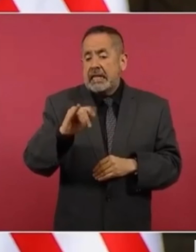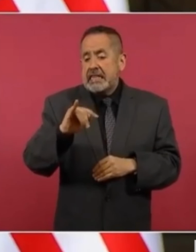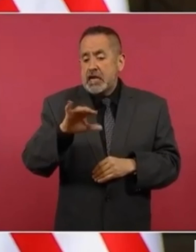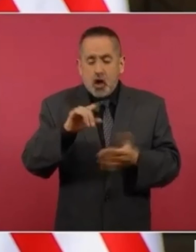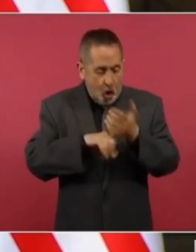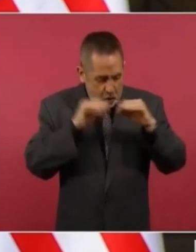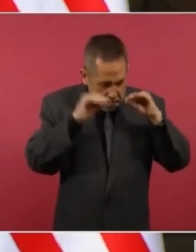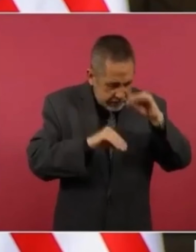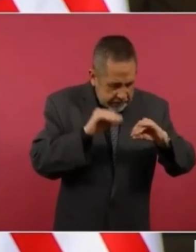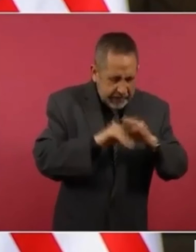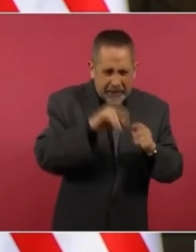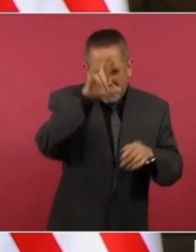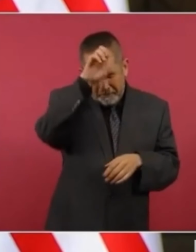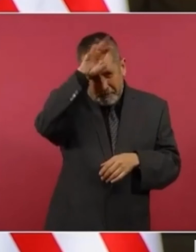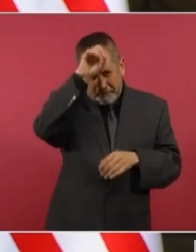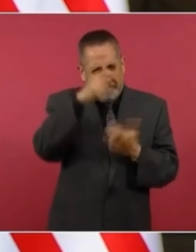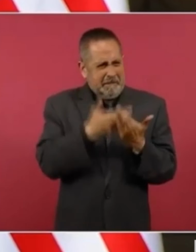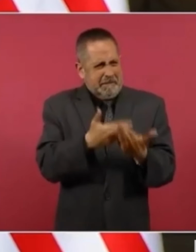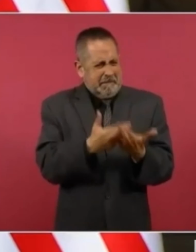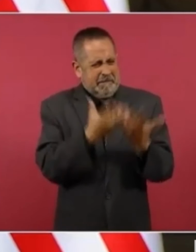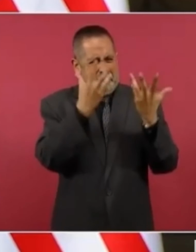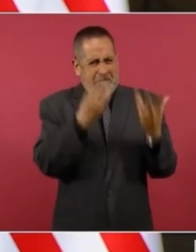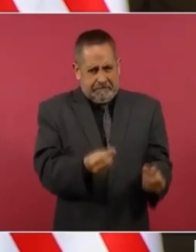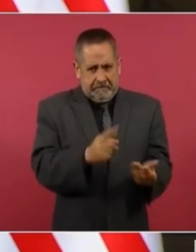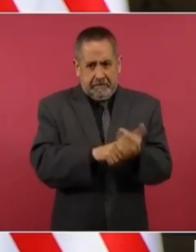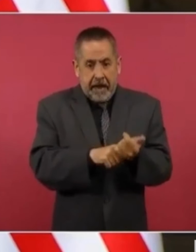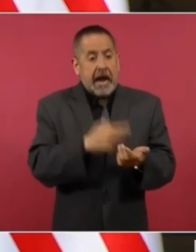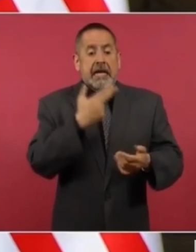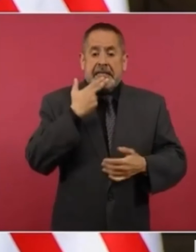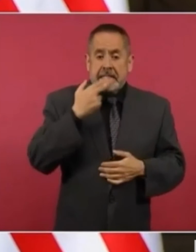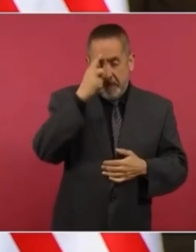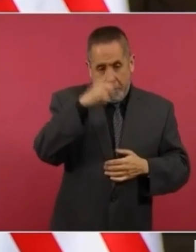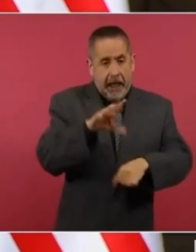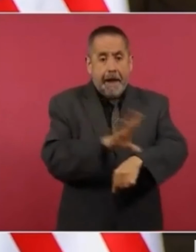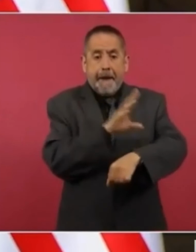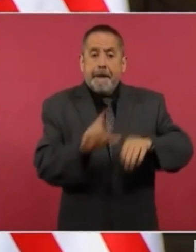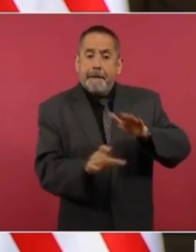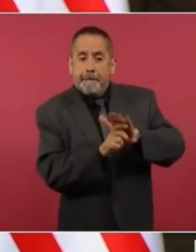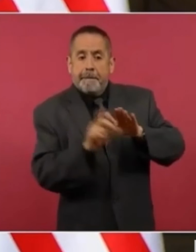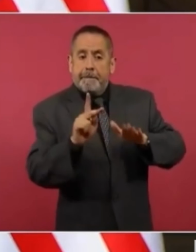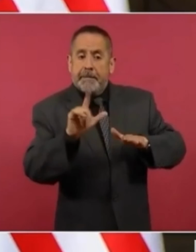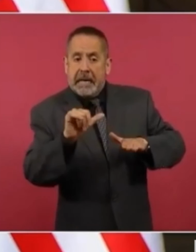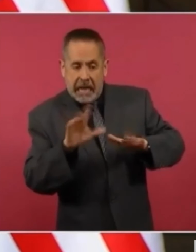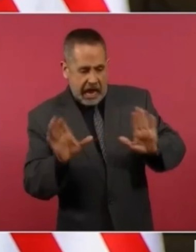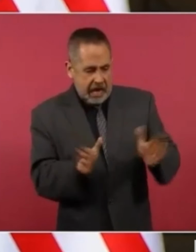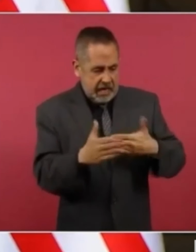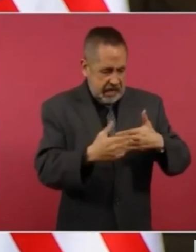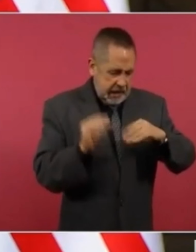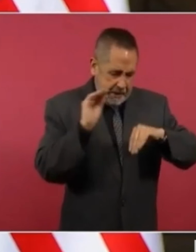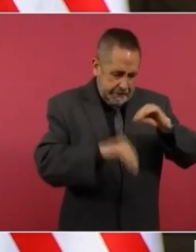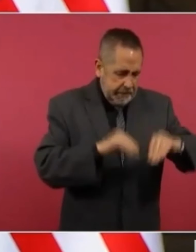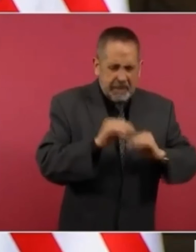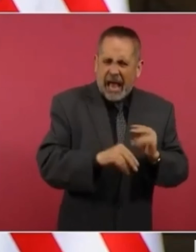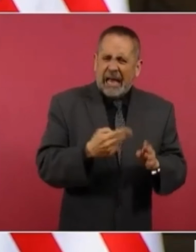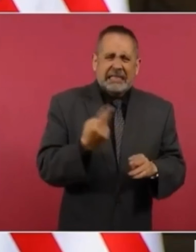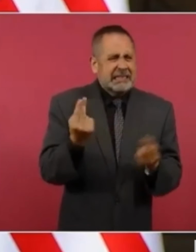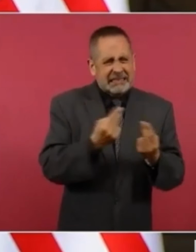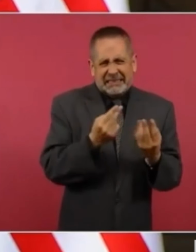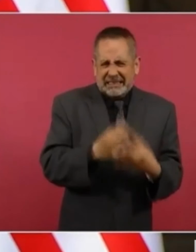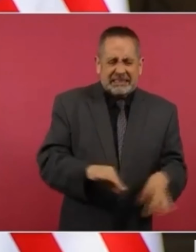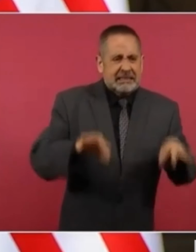en nuestras minas, pero que también vamos a desarrollar para fabricar baterías y tecnologías necesarias, o incluso en el caso de